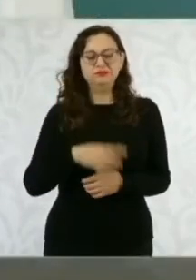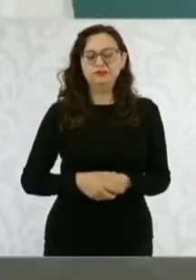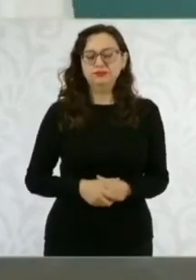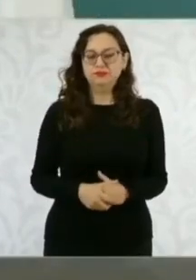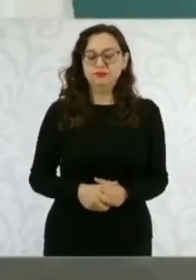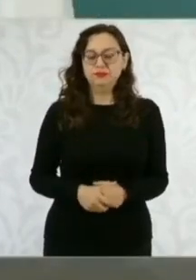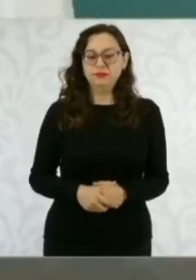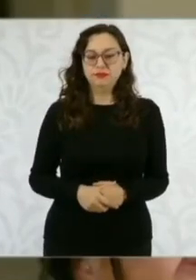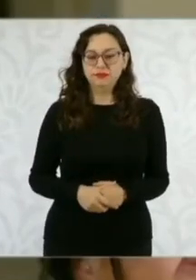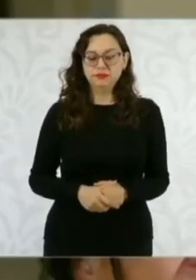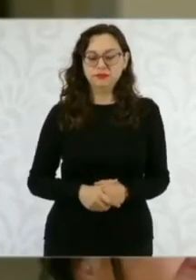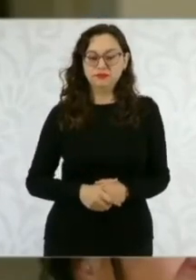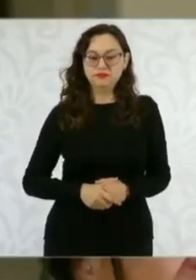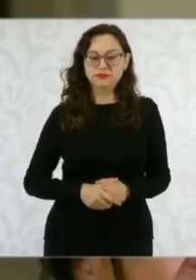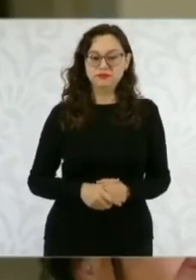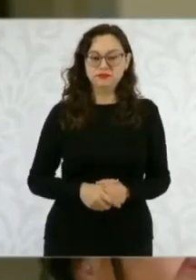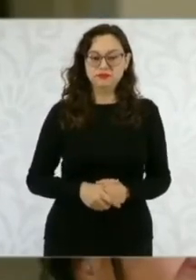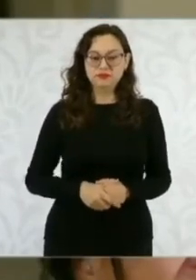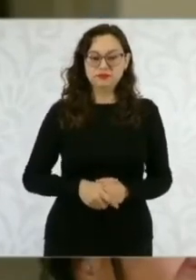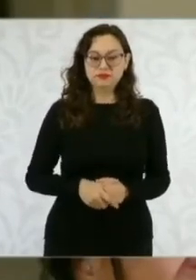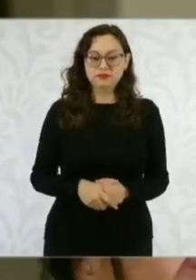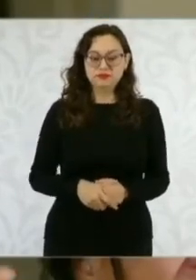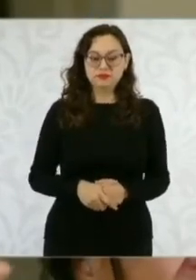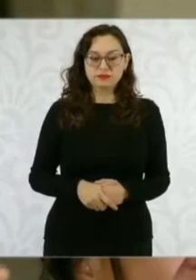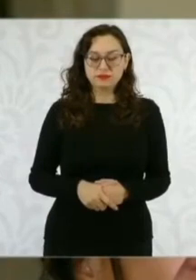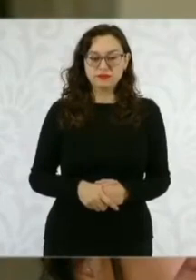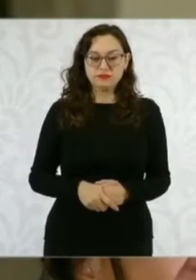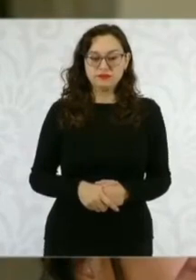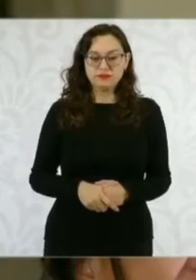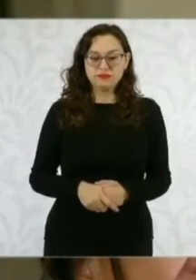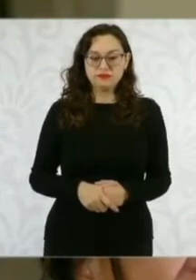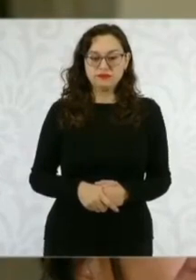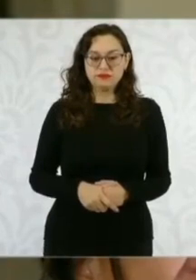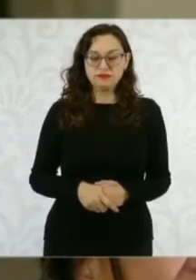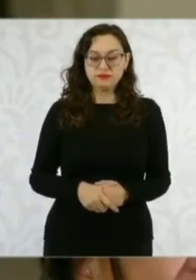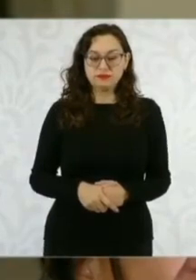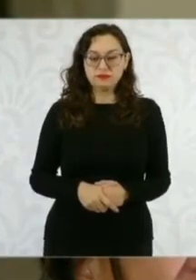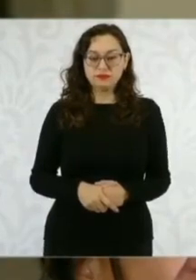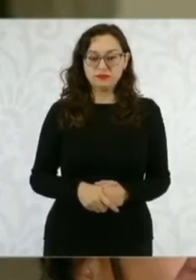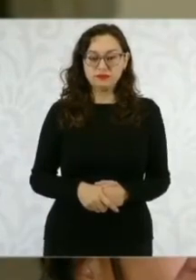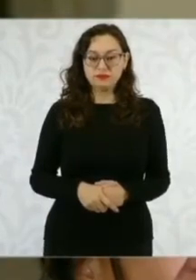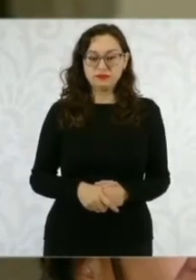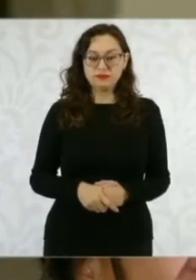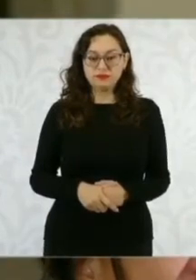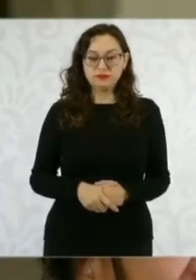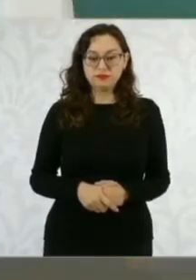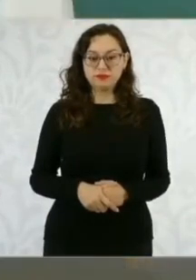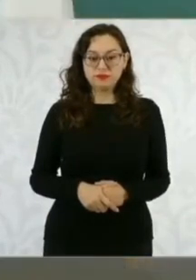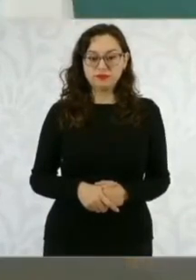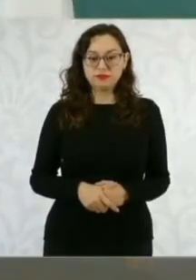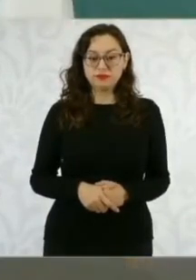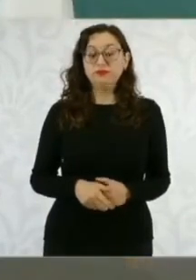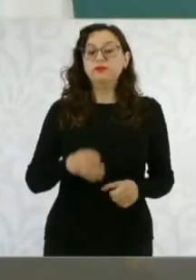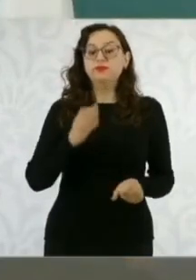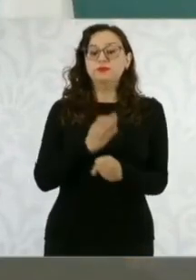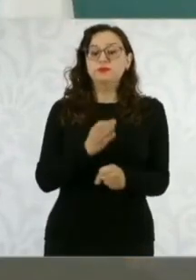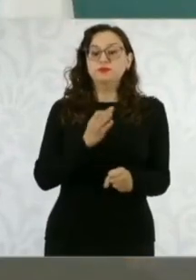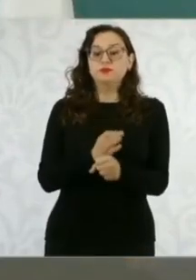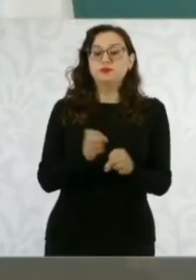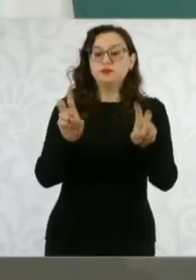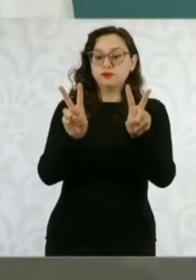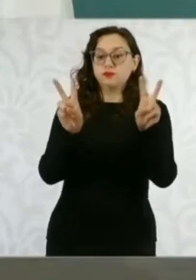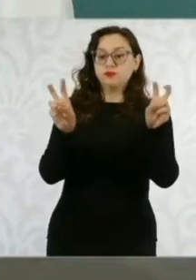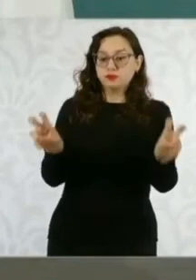energética. ¿Habrá acciones legales en contra de esos exdirectores del 2000? El tema que se están planteando aquí, más